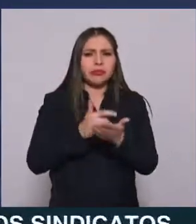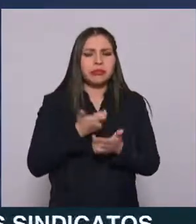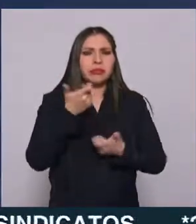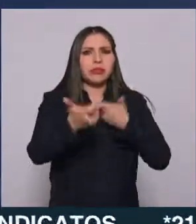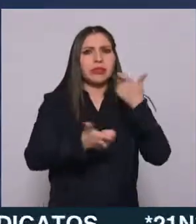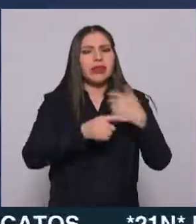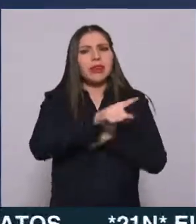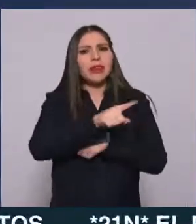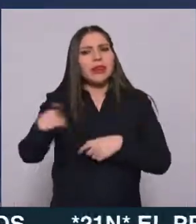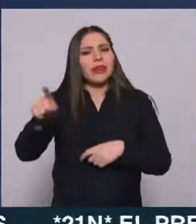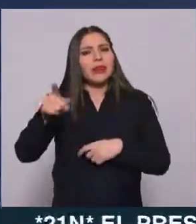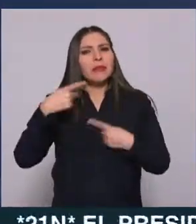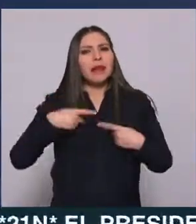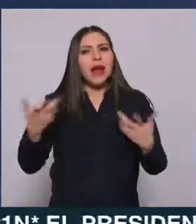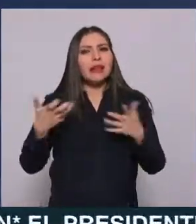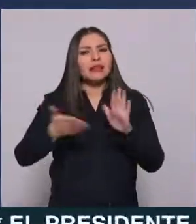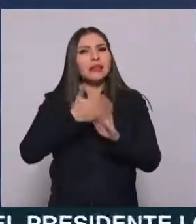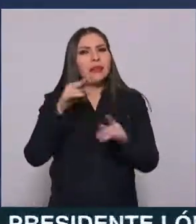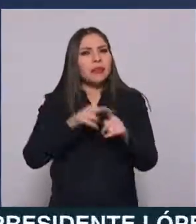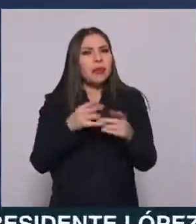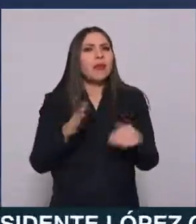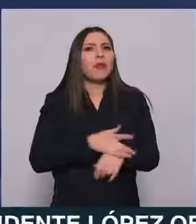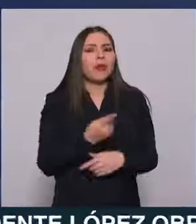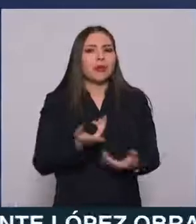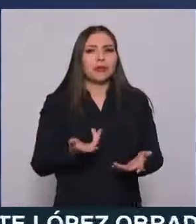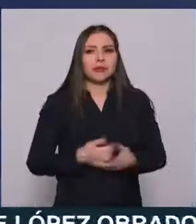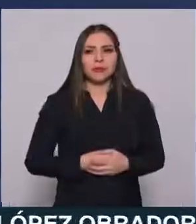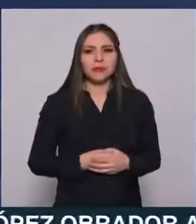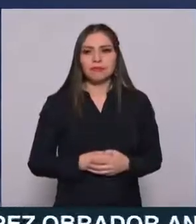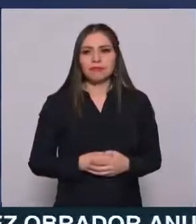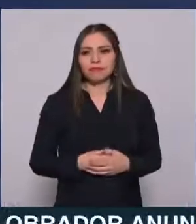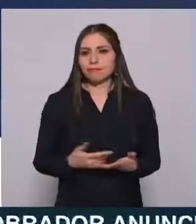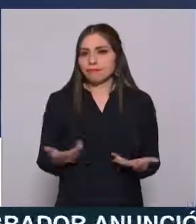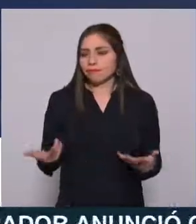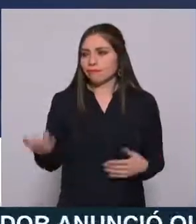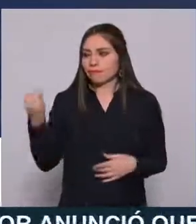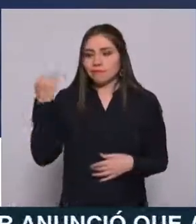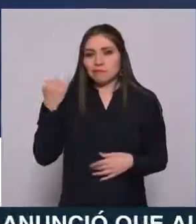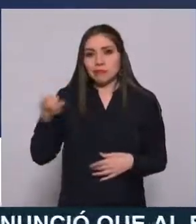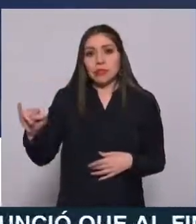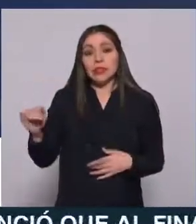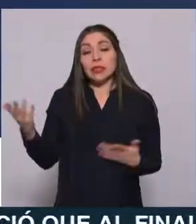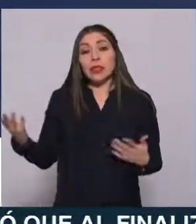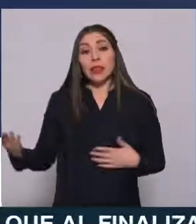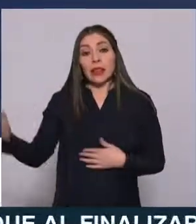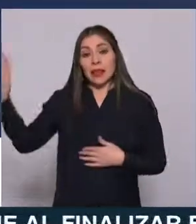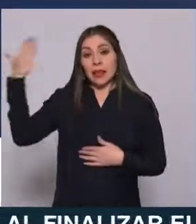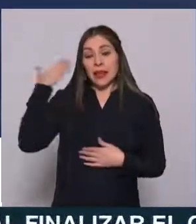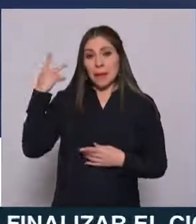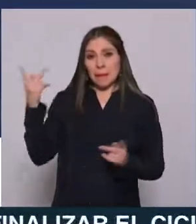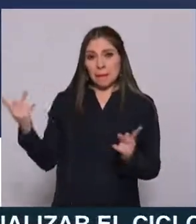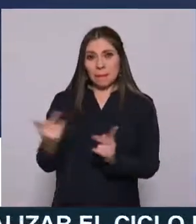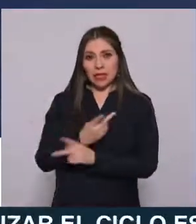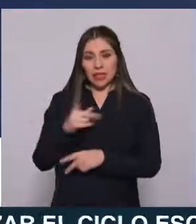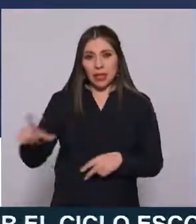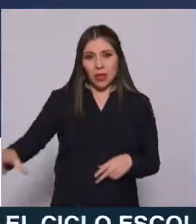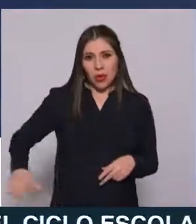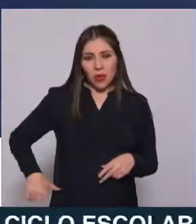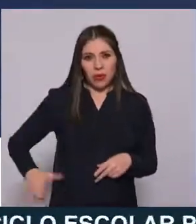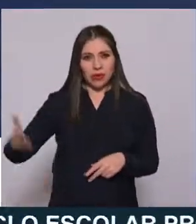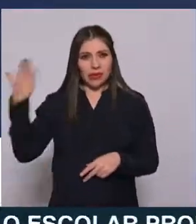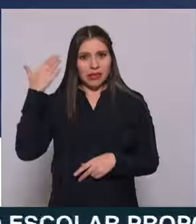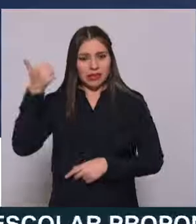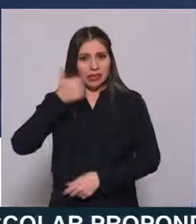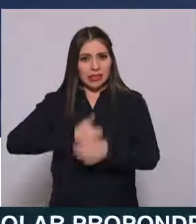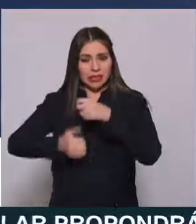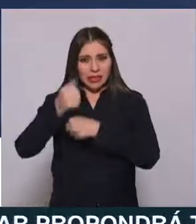es un caso muy extraño porque hubo una ideología del sexenio anterior donde pues no se quería